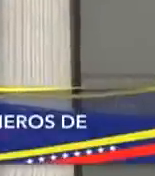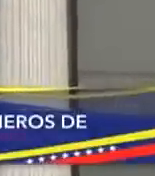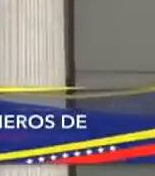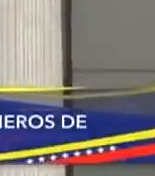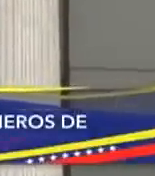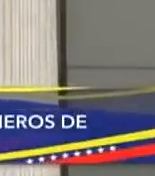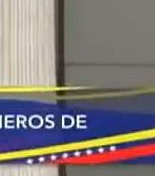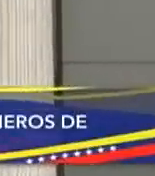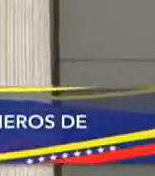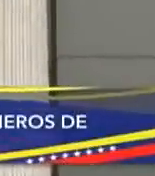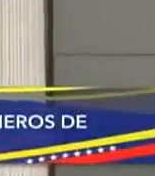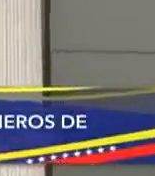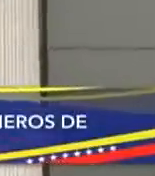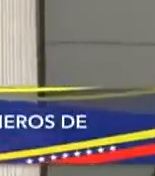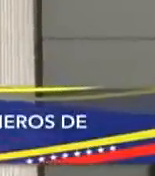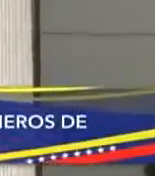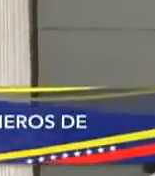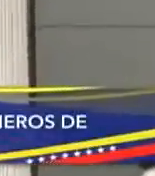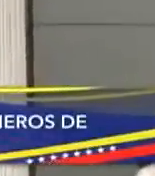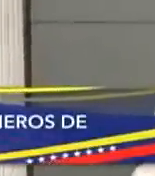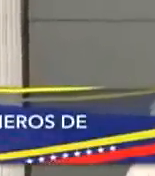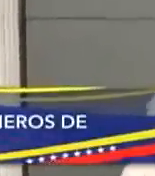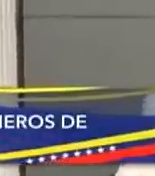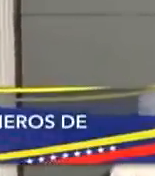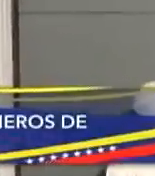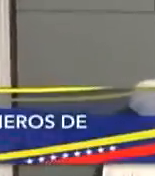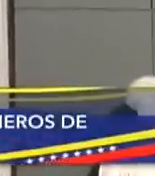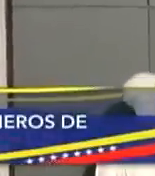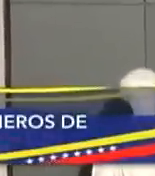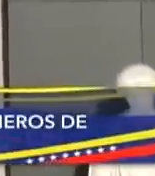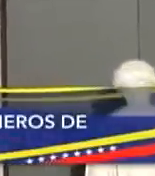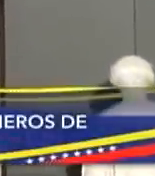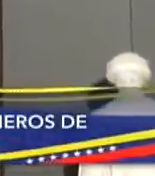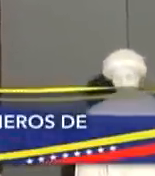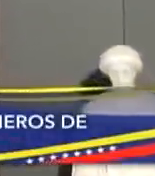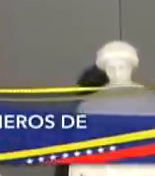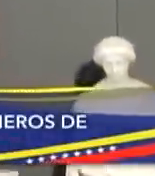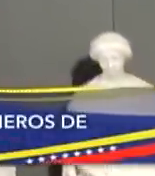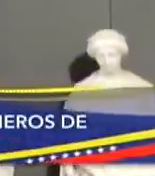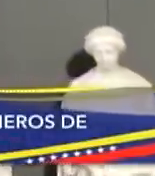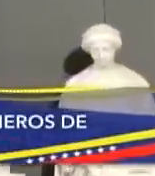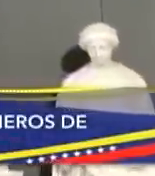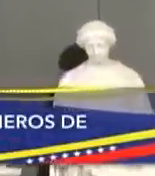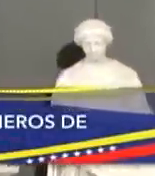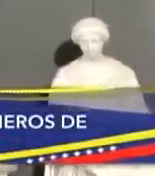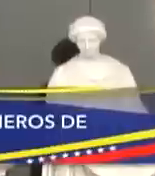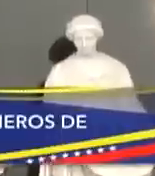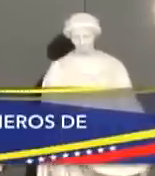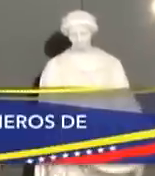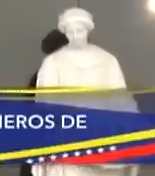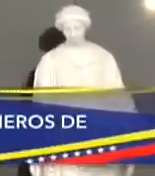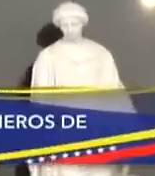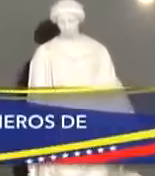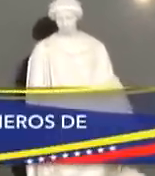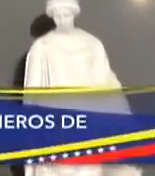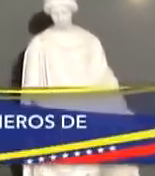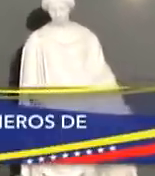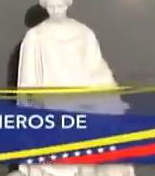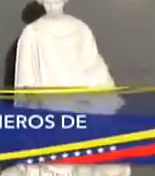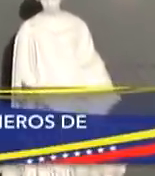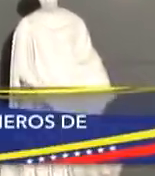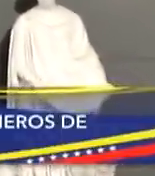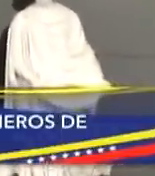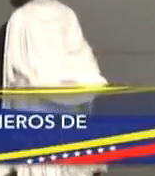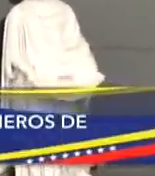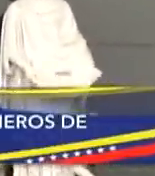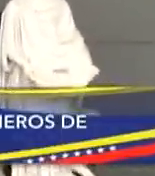aún en las circunstancias más adversas. Más de 15.000 oficiales y tropas profesionales ascendidos a